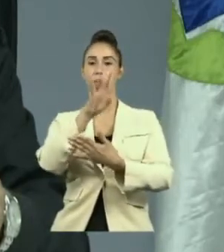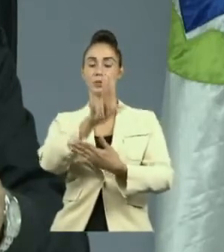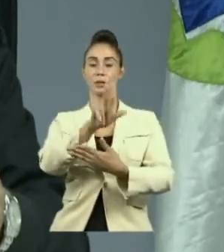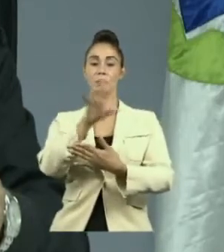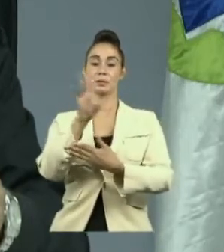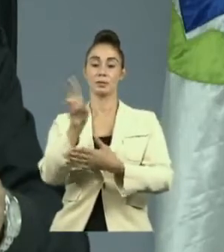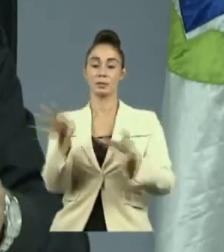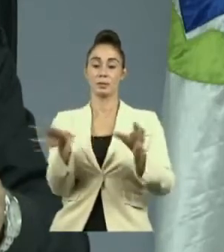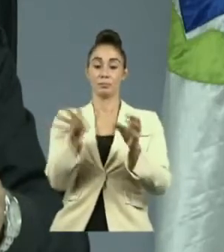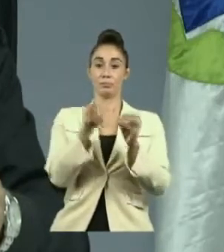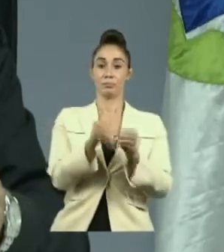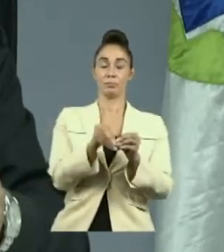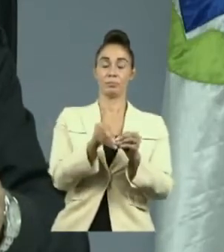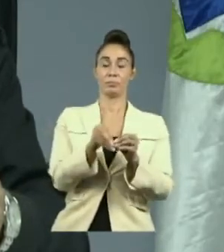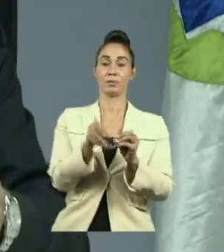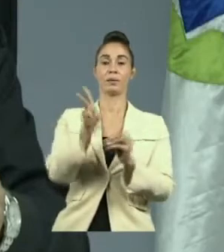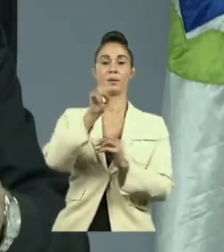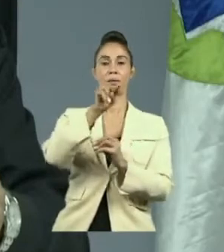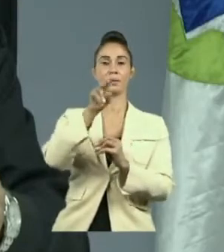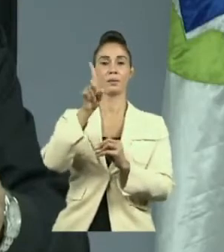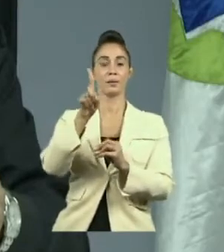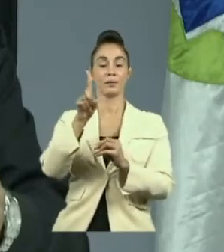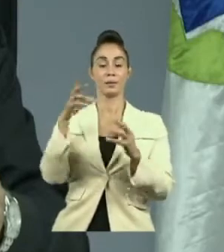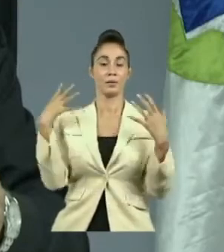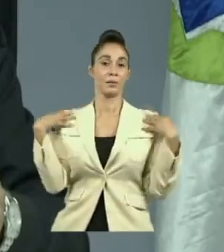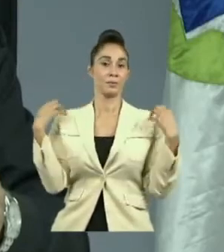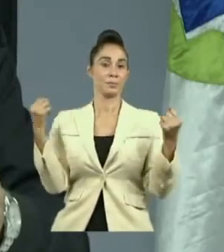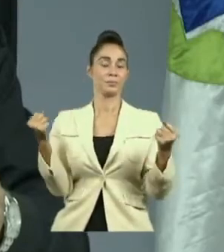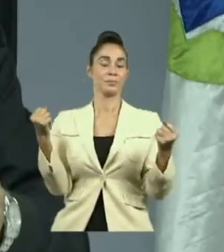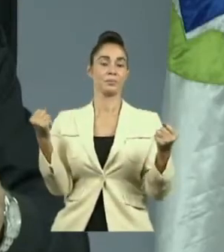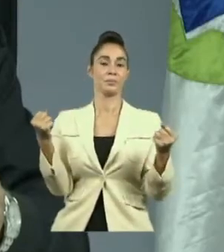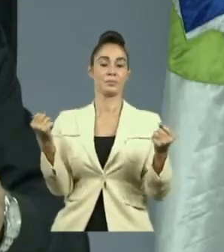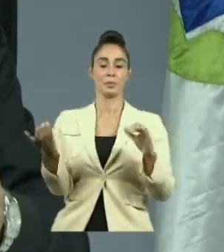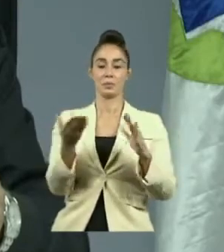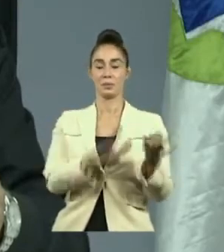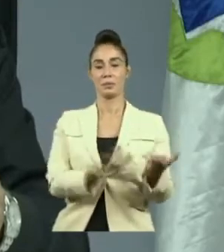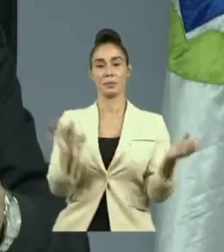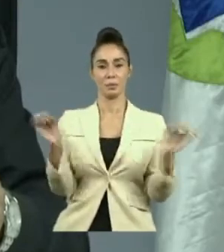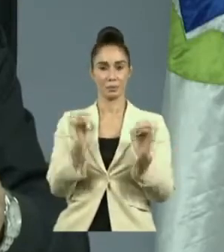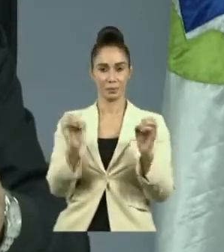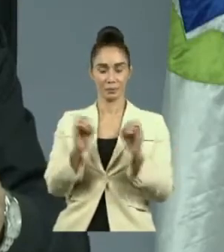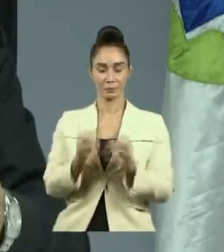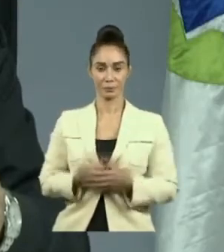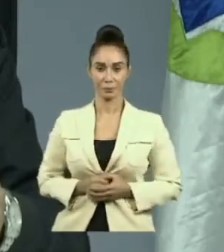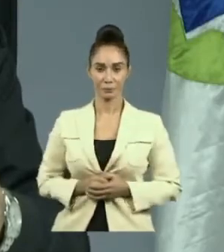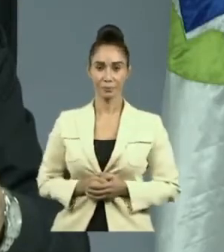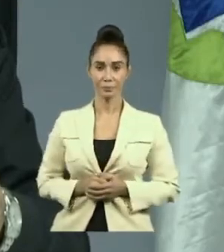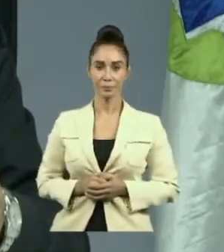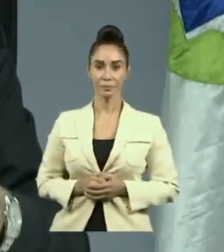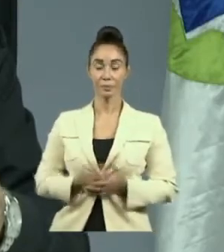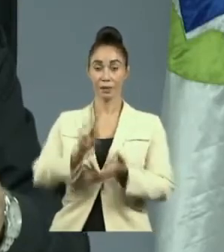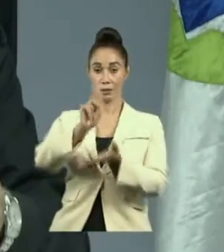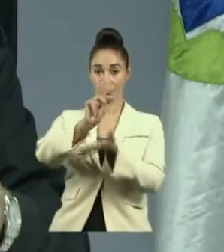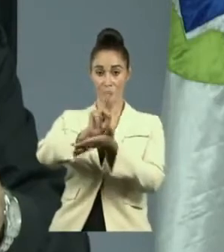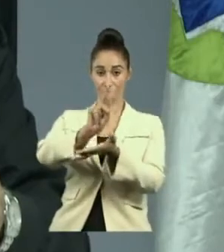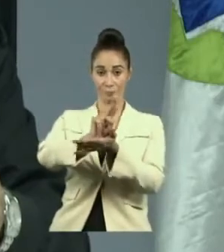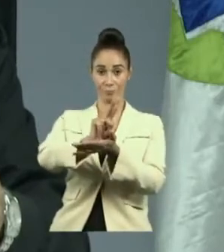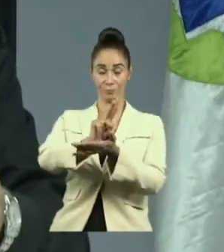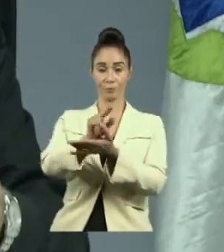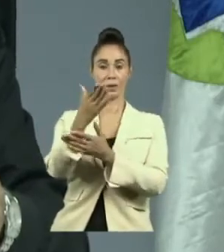acumulados 21 recupera 20 fallecimiento la vega